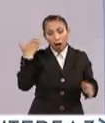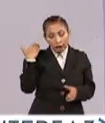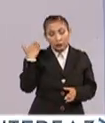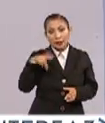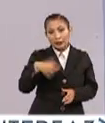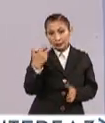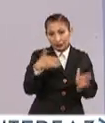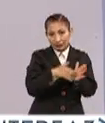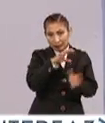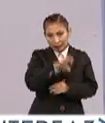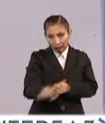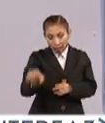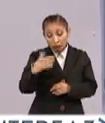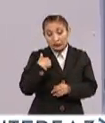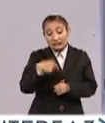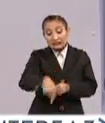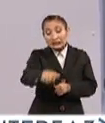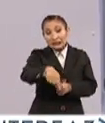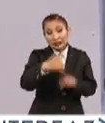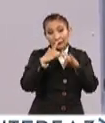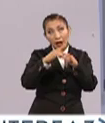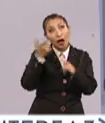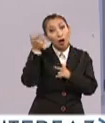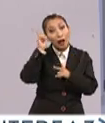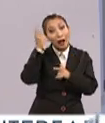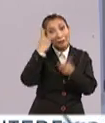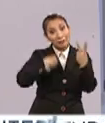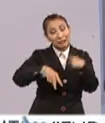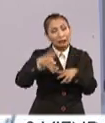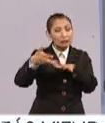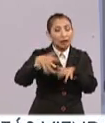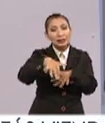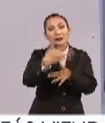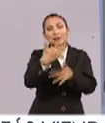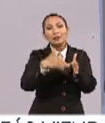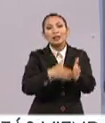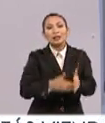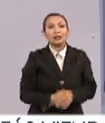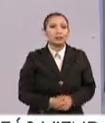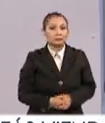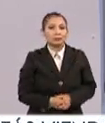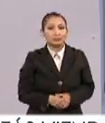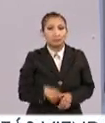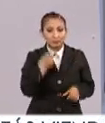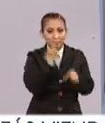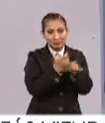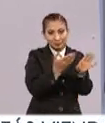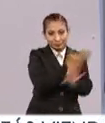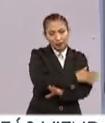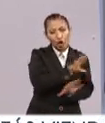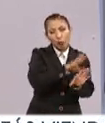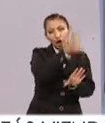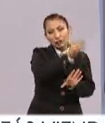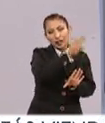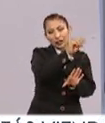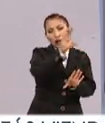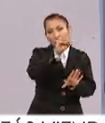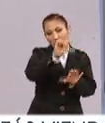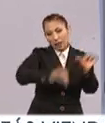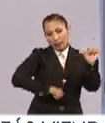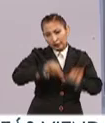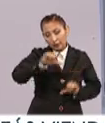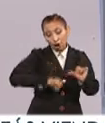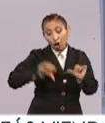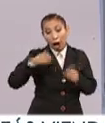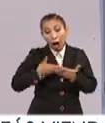fueron 13,500 y para esta feria estamos esperando aproximadamente 15,000. En nuestra primera feria eran como 80 o 90 actividades.